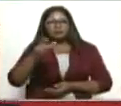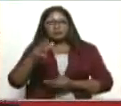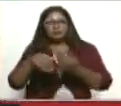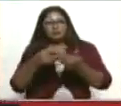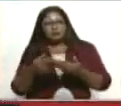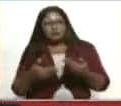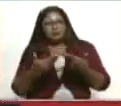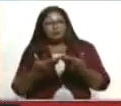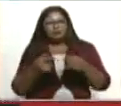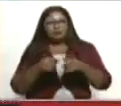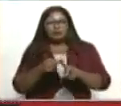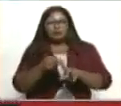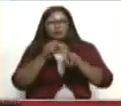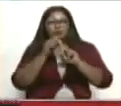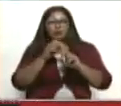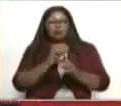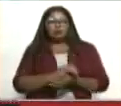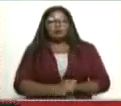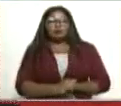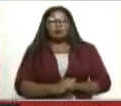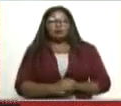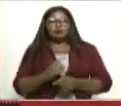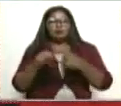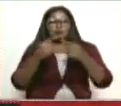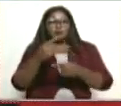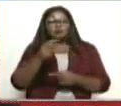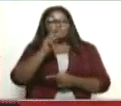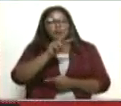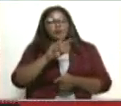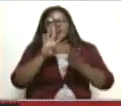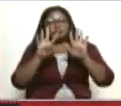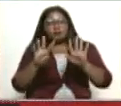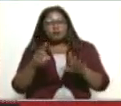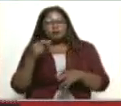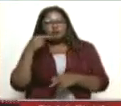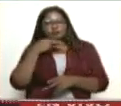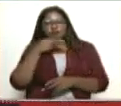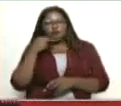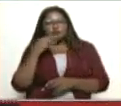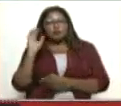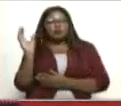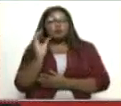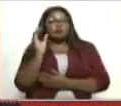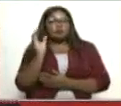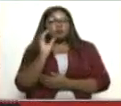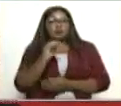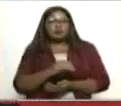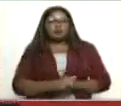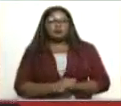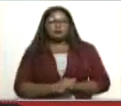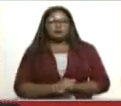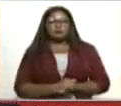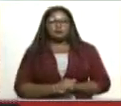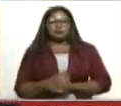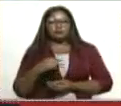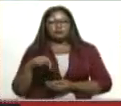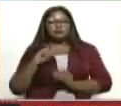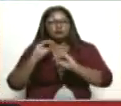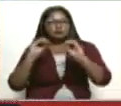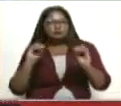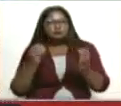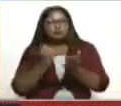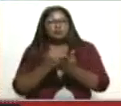resulten escogidos el próximo 29 de octubre en Colombia. Esto ya marca